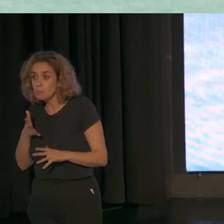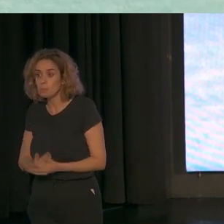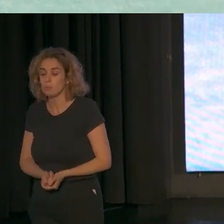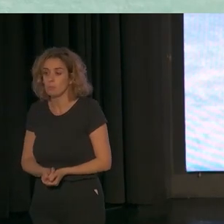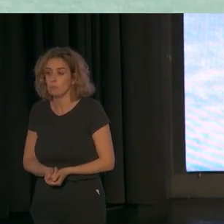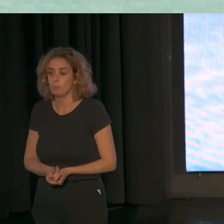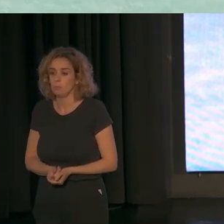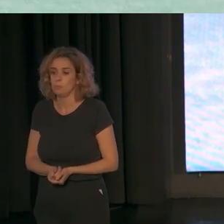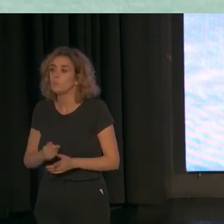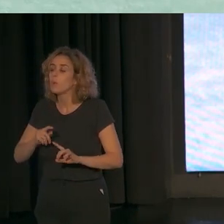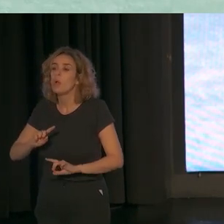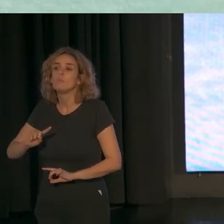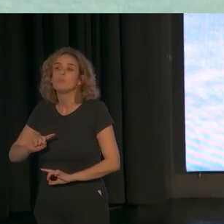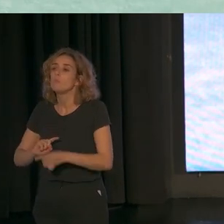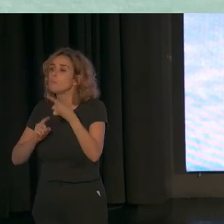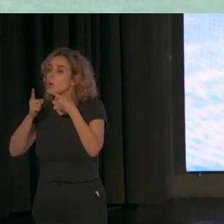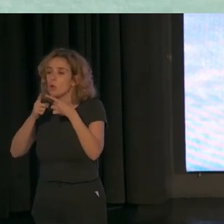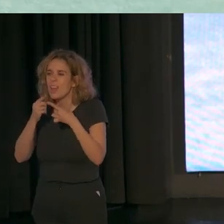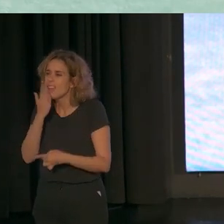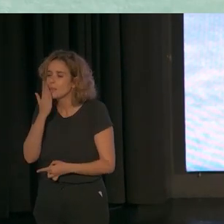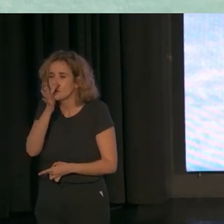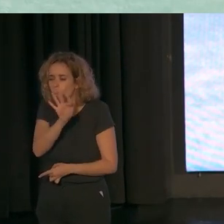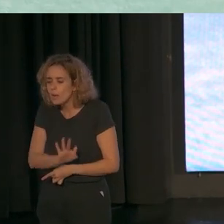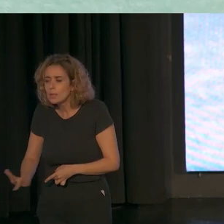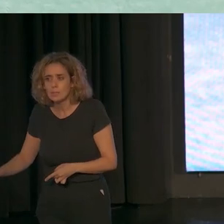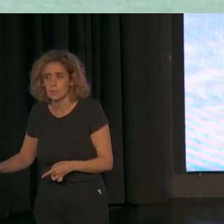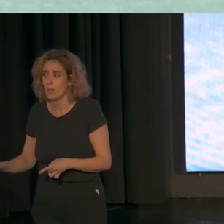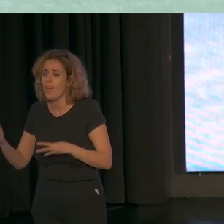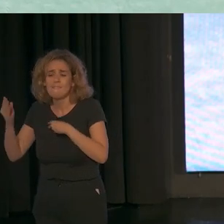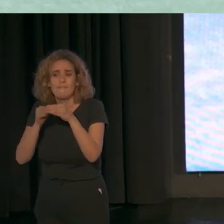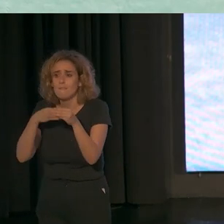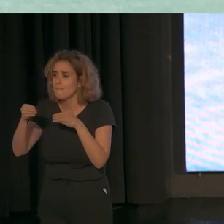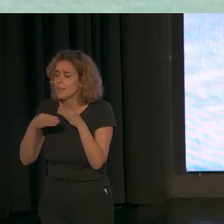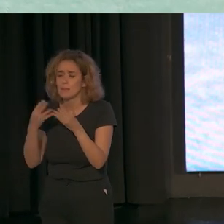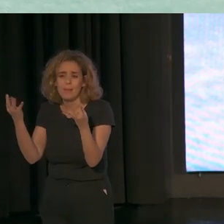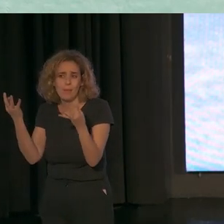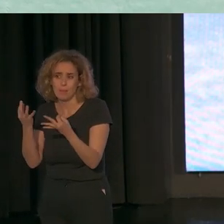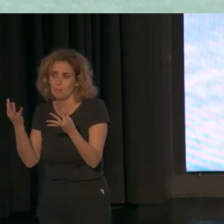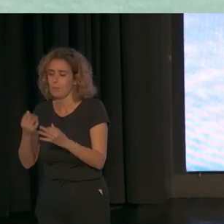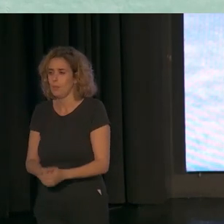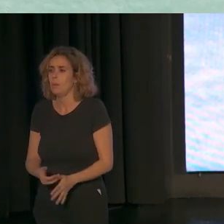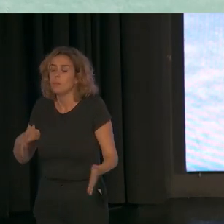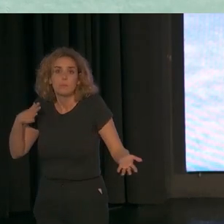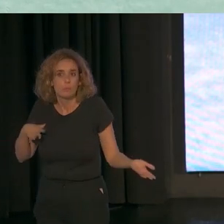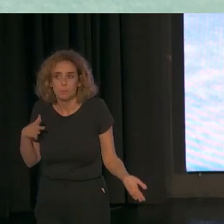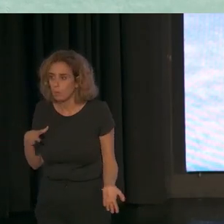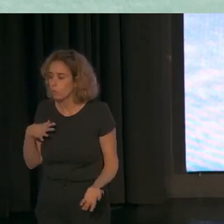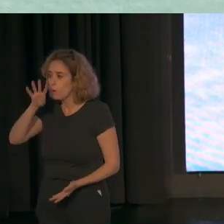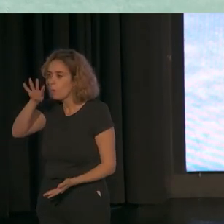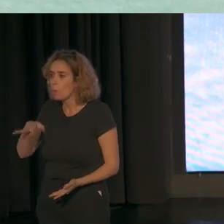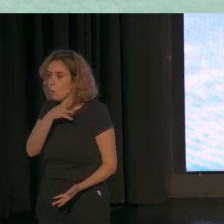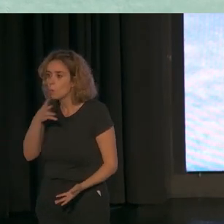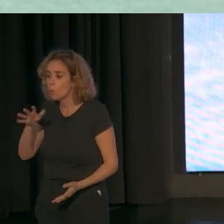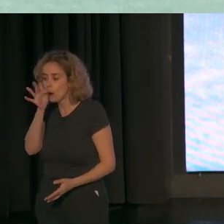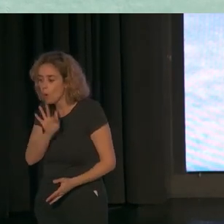entonces lo primero escuelas infantiles deberían ganar en flexibilidad es decir por favor un horario adecuado